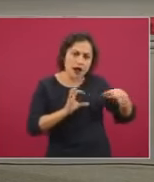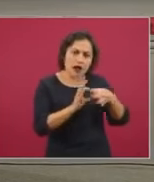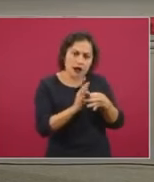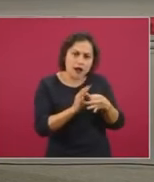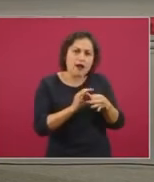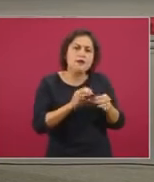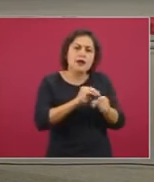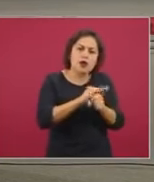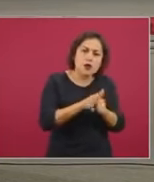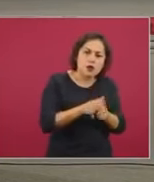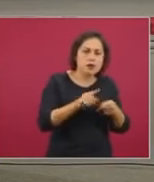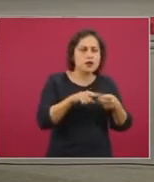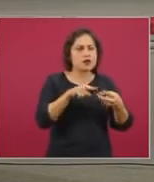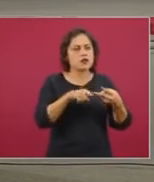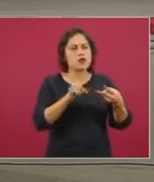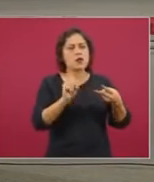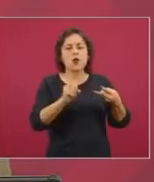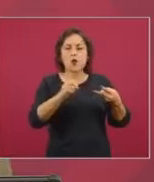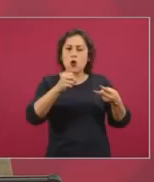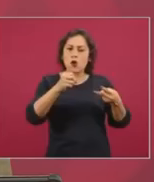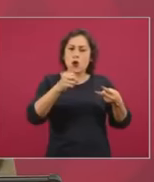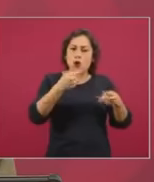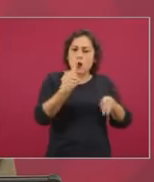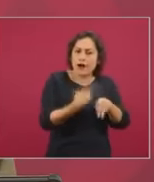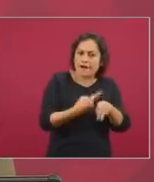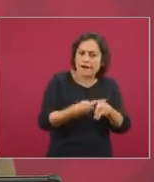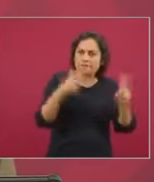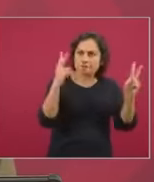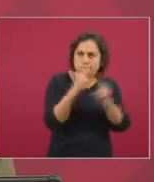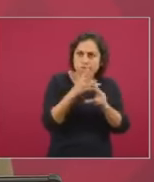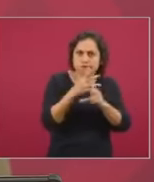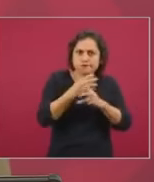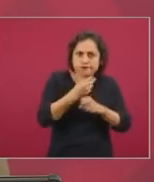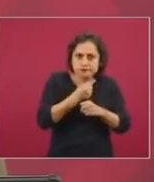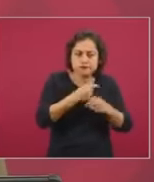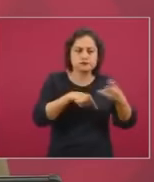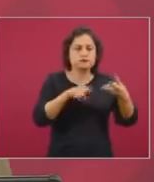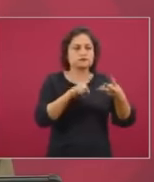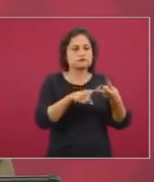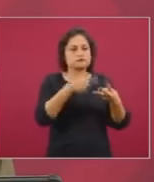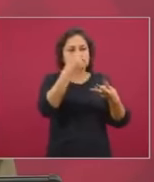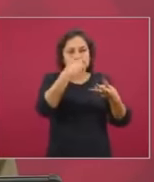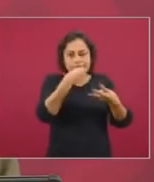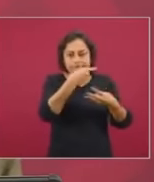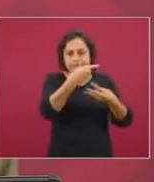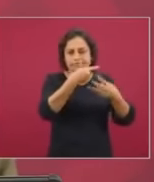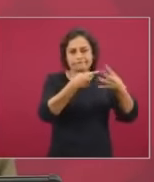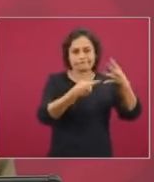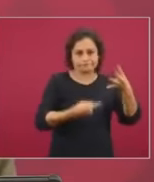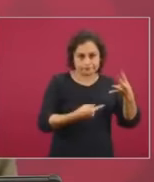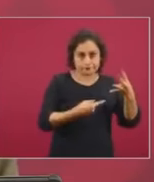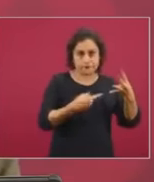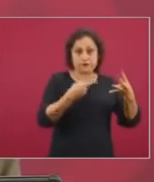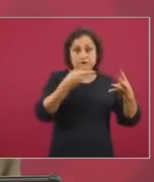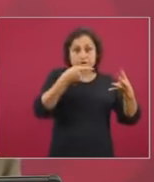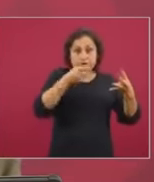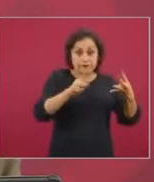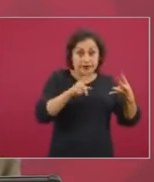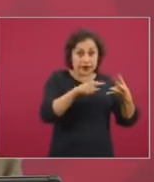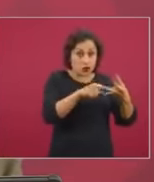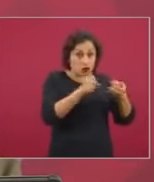infección respiratoria, que puede ser COVID, pero que de ahí a qué es, todavía hay un proceso de